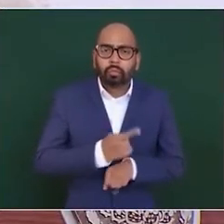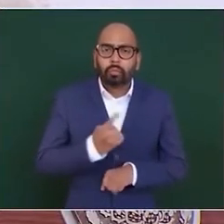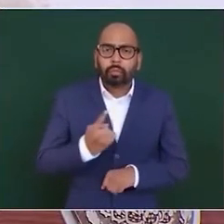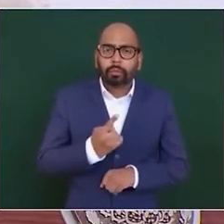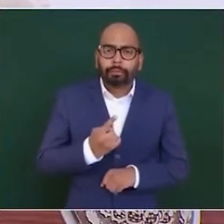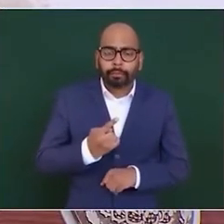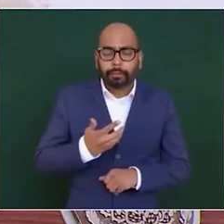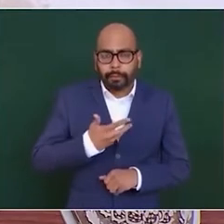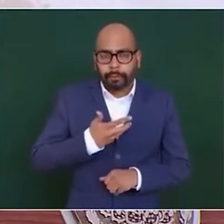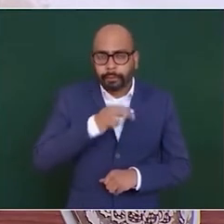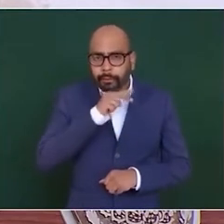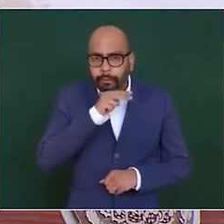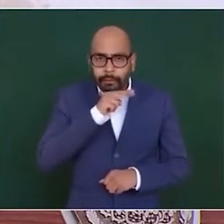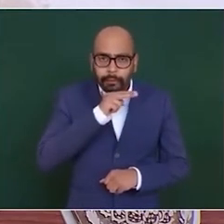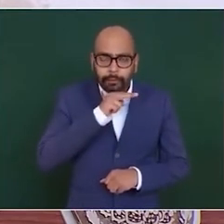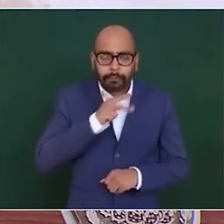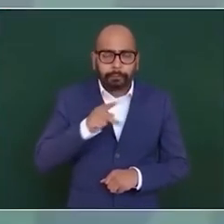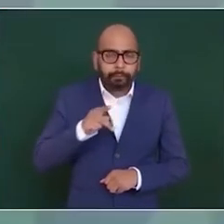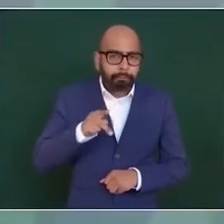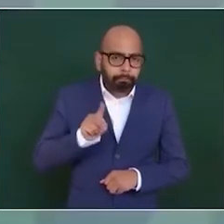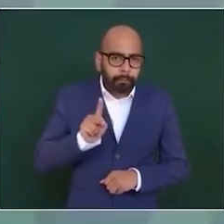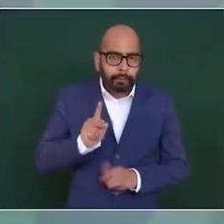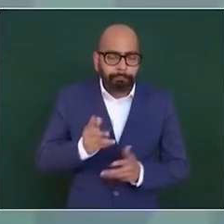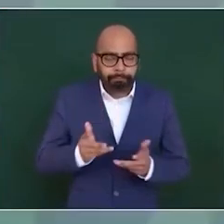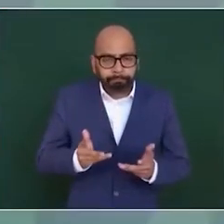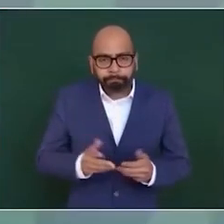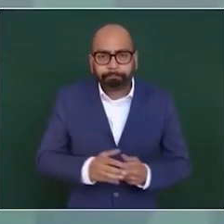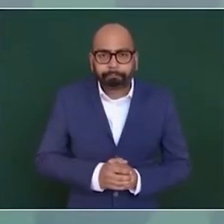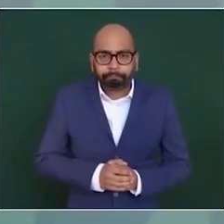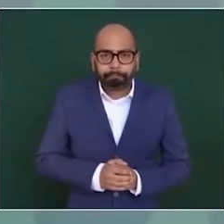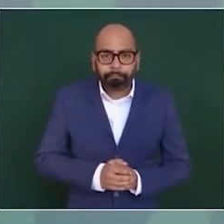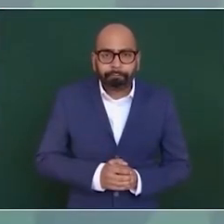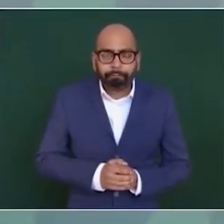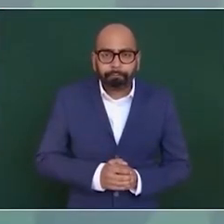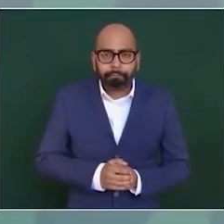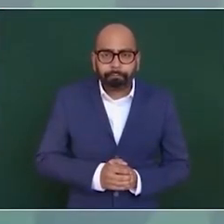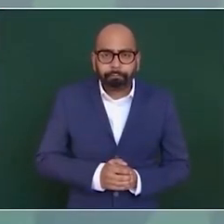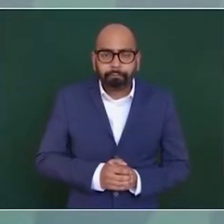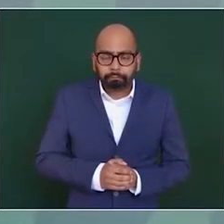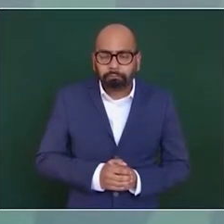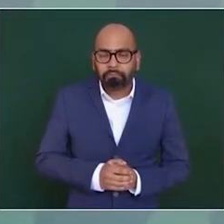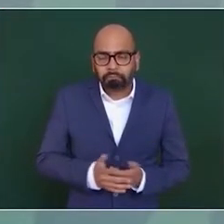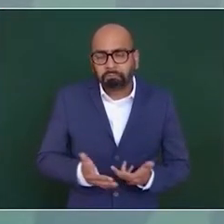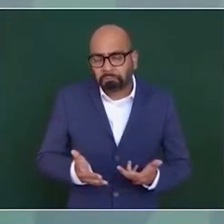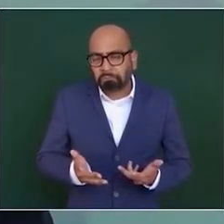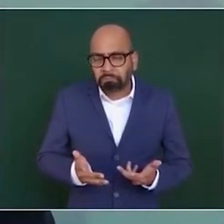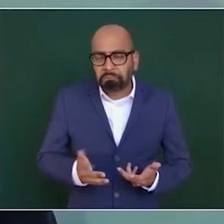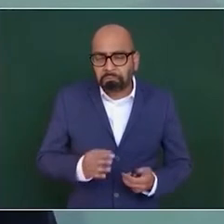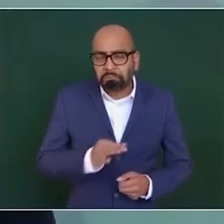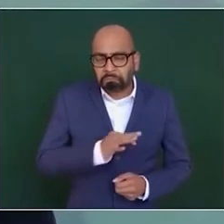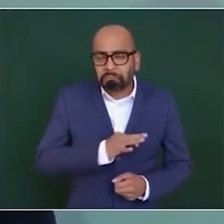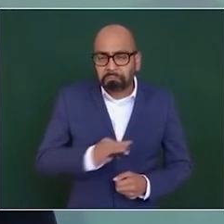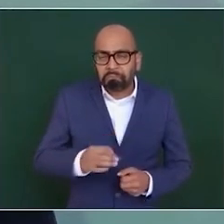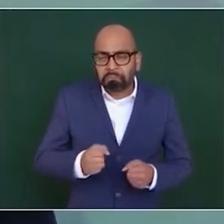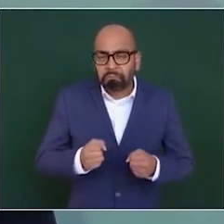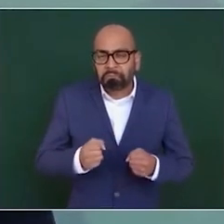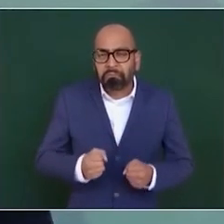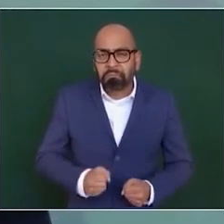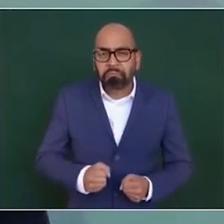esa preocupación. Pero bueno, es muy probable que se